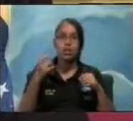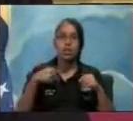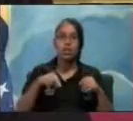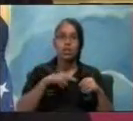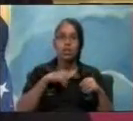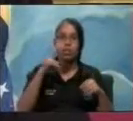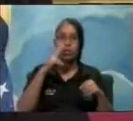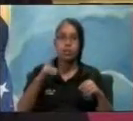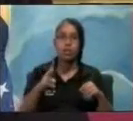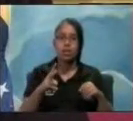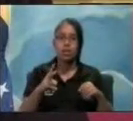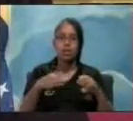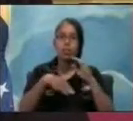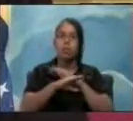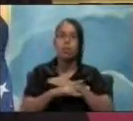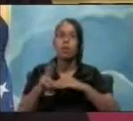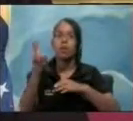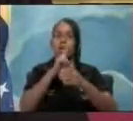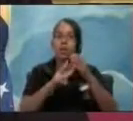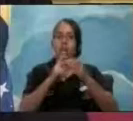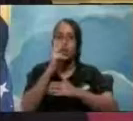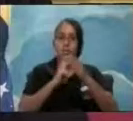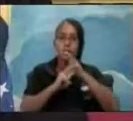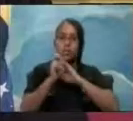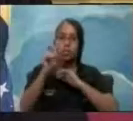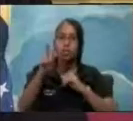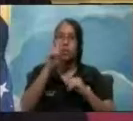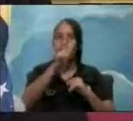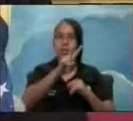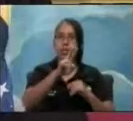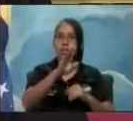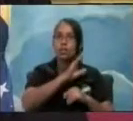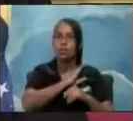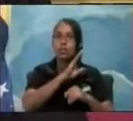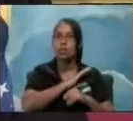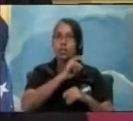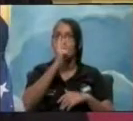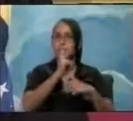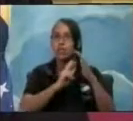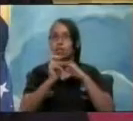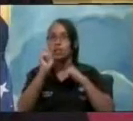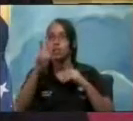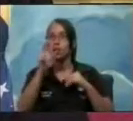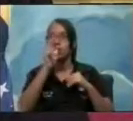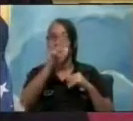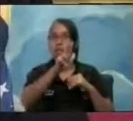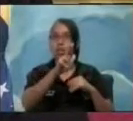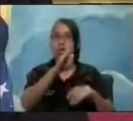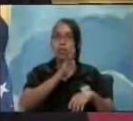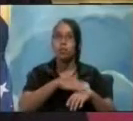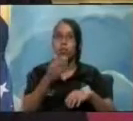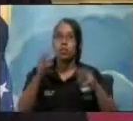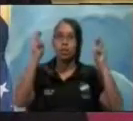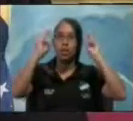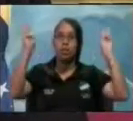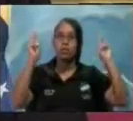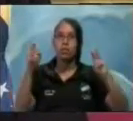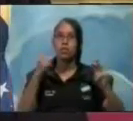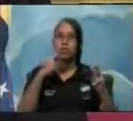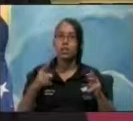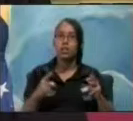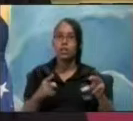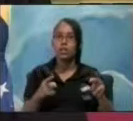escuchan. Vamos a leer el versículo 22 que me toca y el versículo 23. Porque Moisés le dijo a los